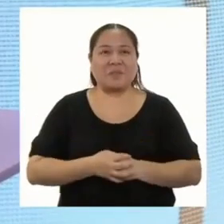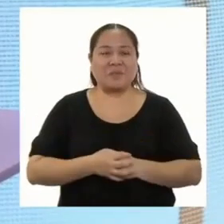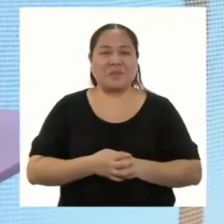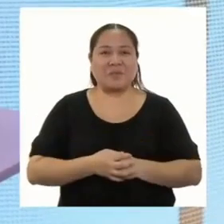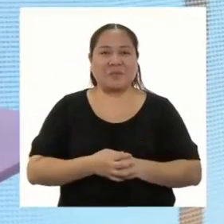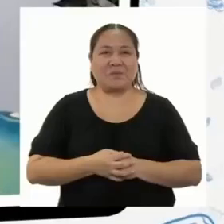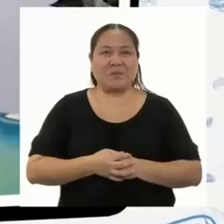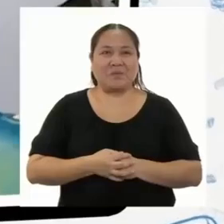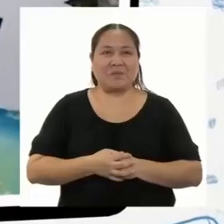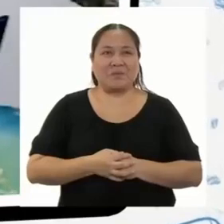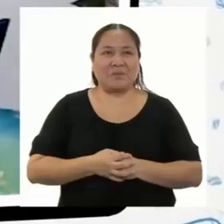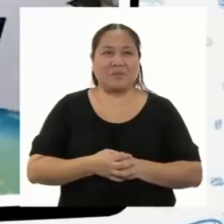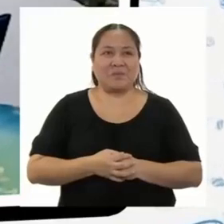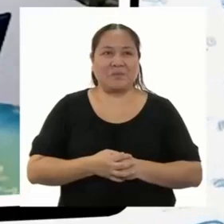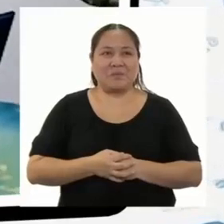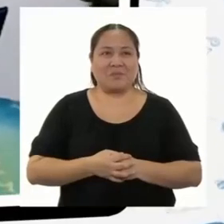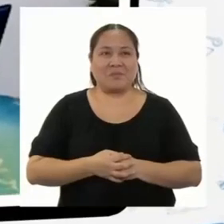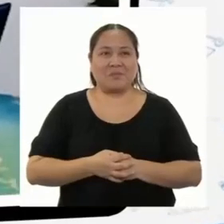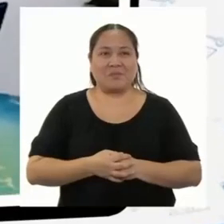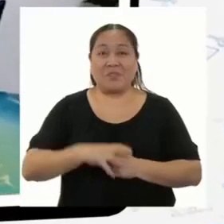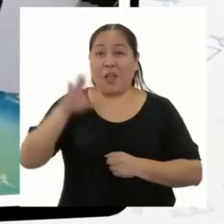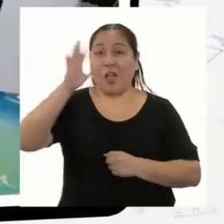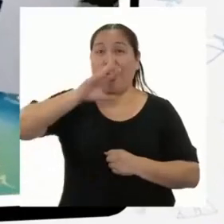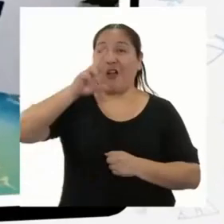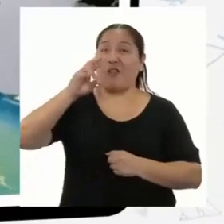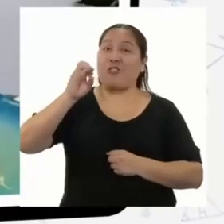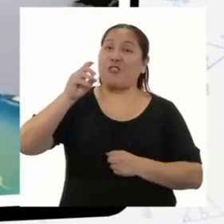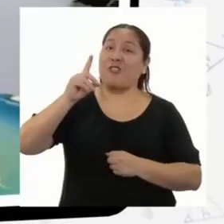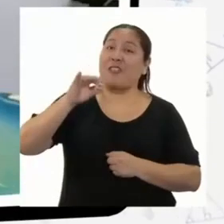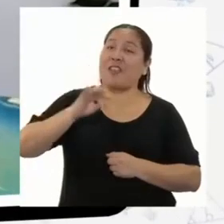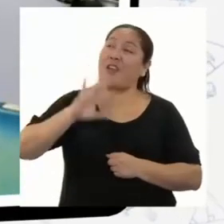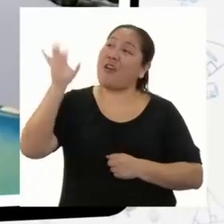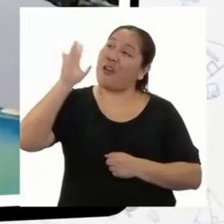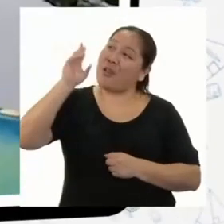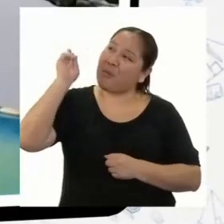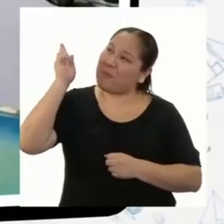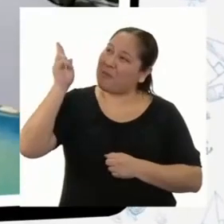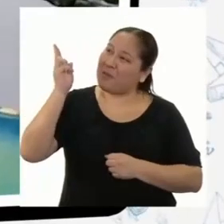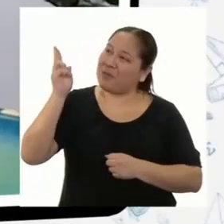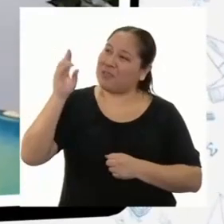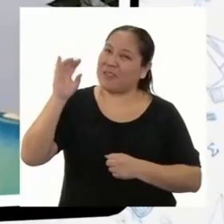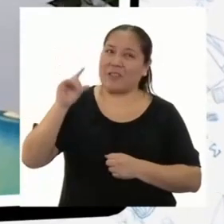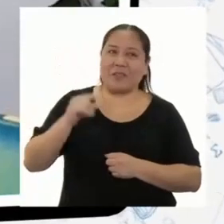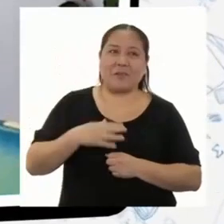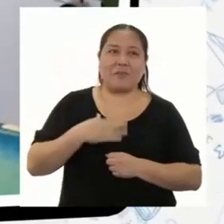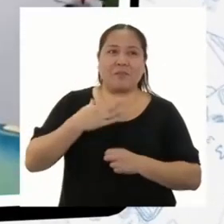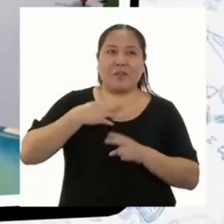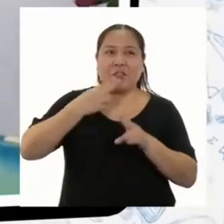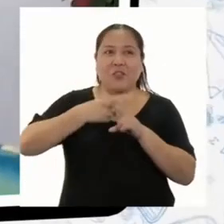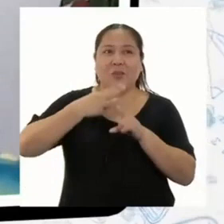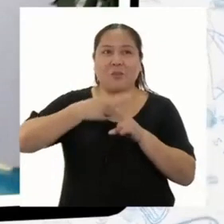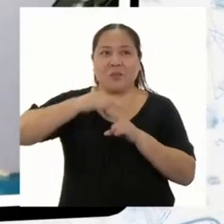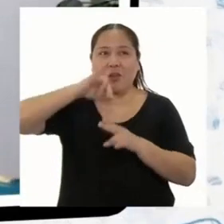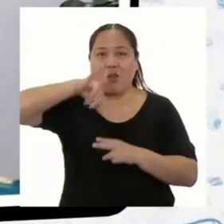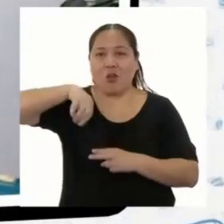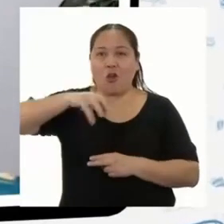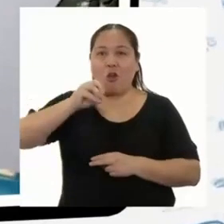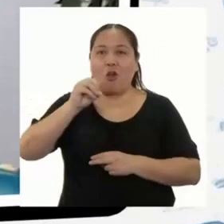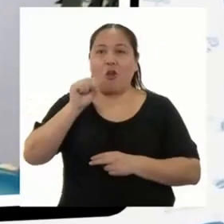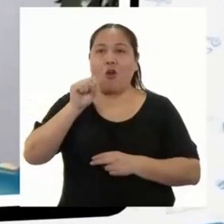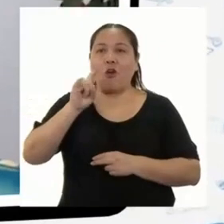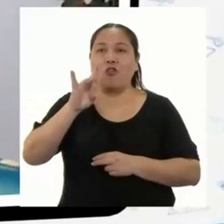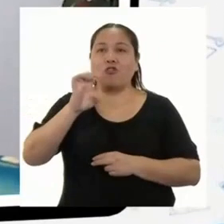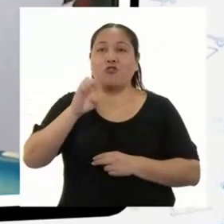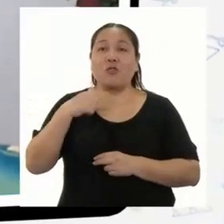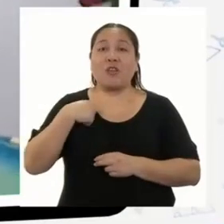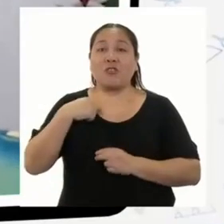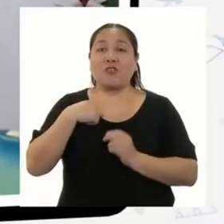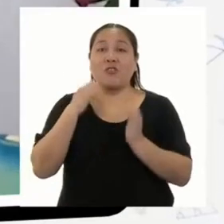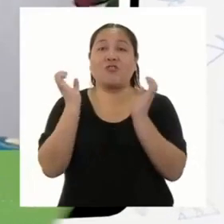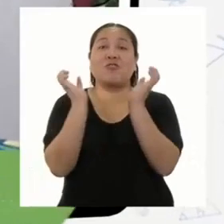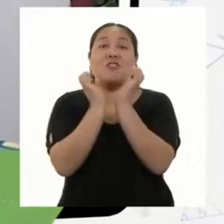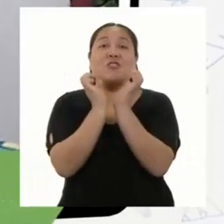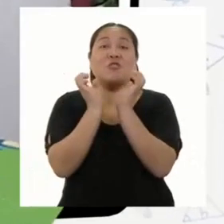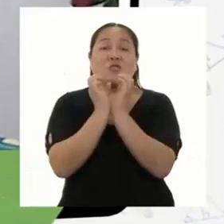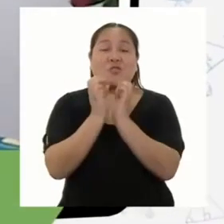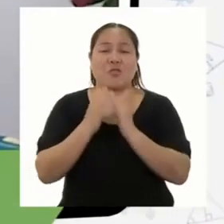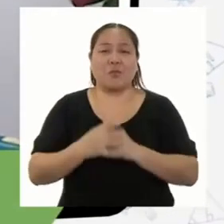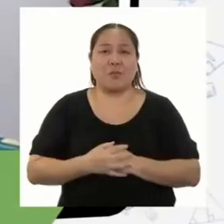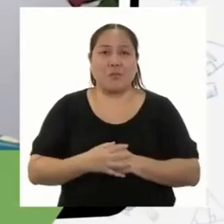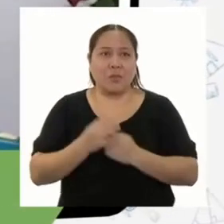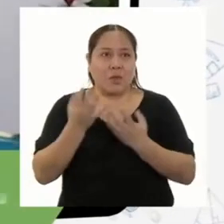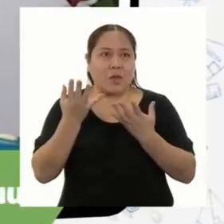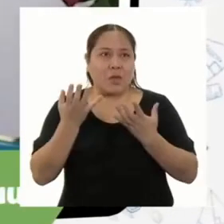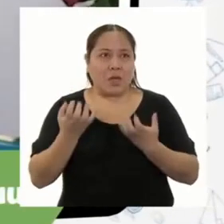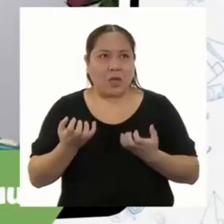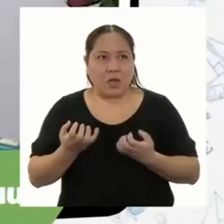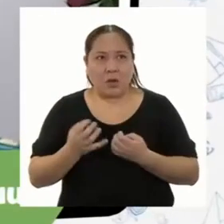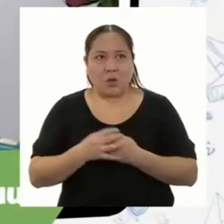veamos este. Hola Rodrigo, hola profesora Gisela. Mi nombre es Josué Quefren Soste Ramos y les mando este video desde Santiago del Surco. Quisiera